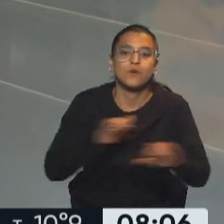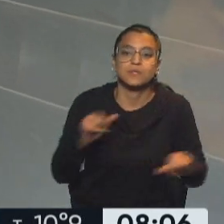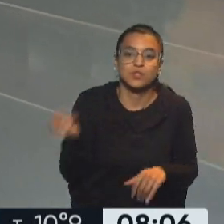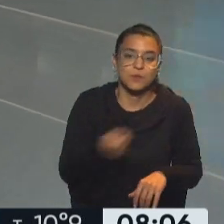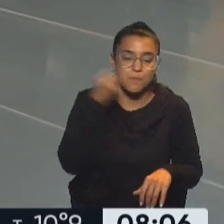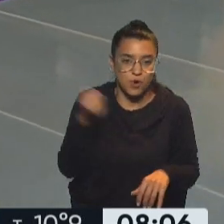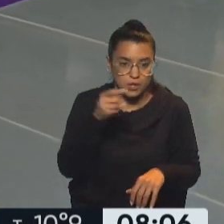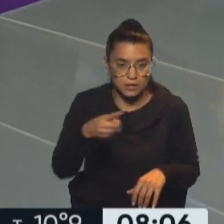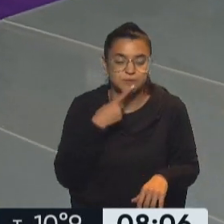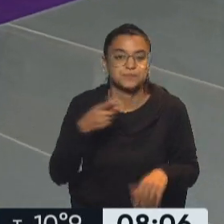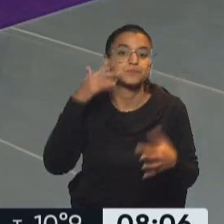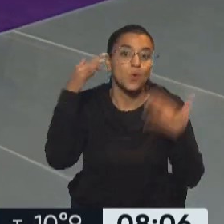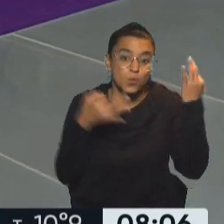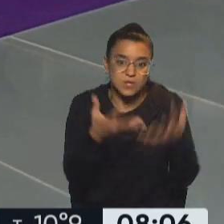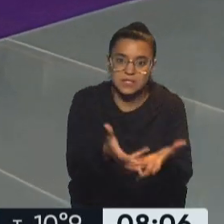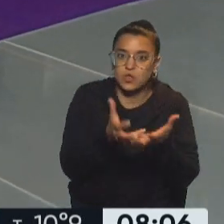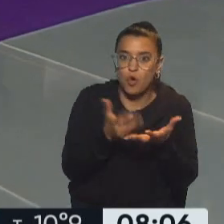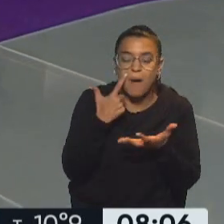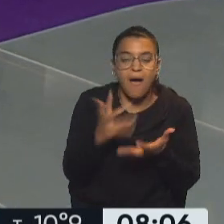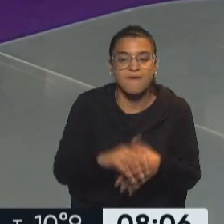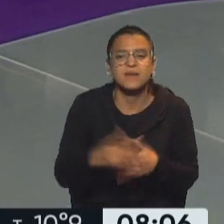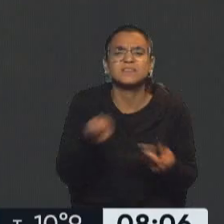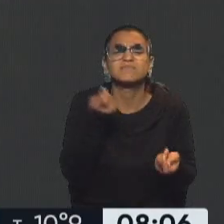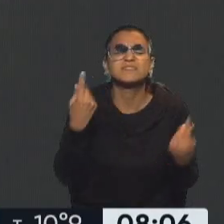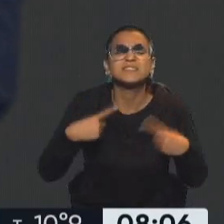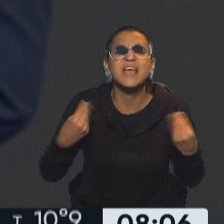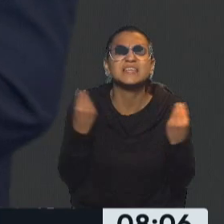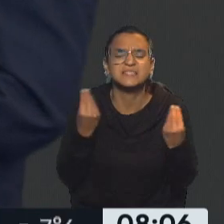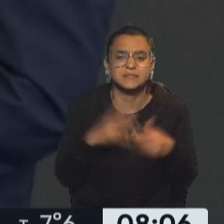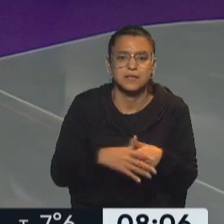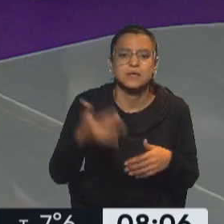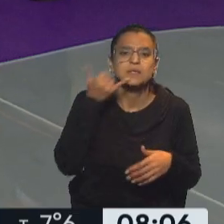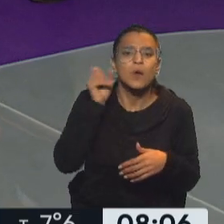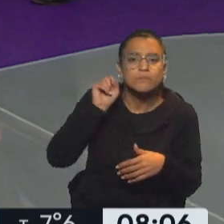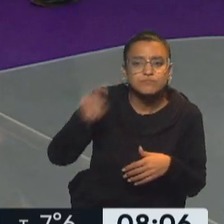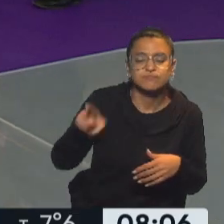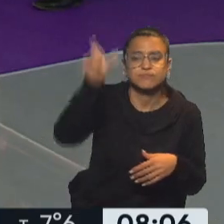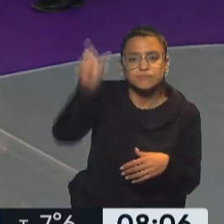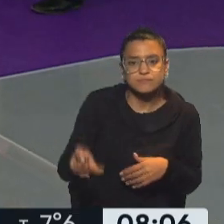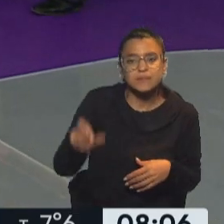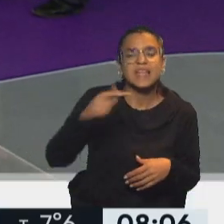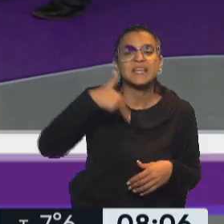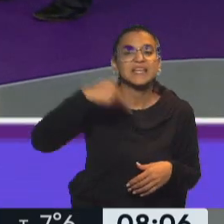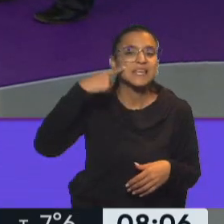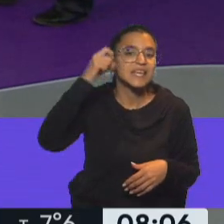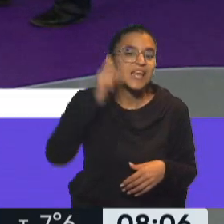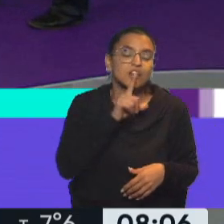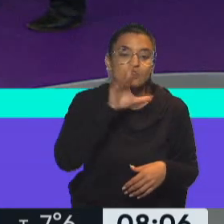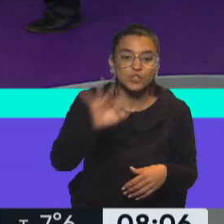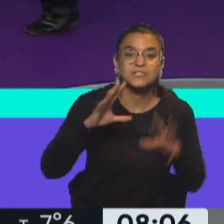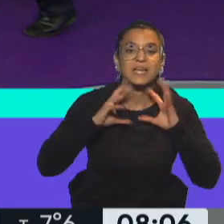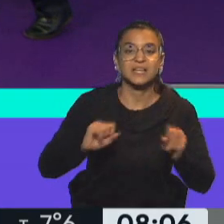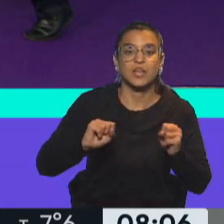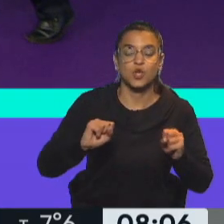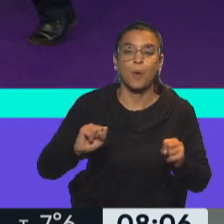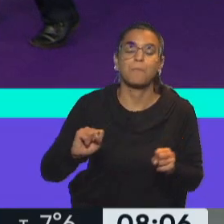para seguir? Y la justicia lo tomó en cuenta. Néstor, a ver, ¿de qué se trata? Es el teléfono de este señor, que es Darío Nieto, el secretario privado